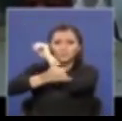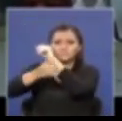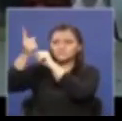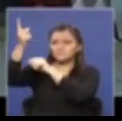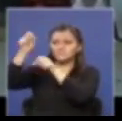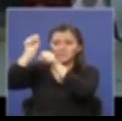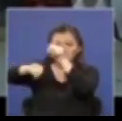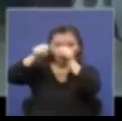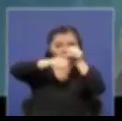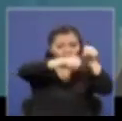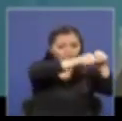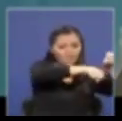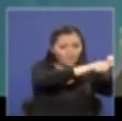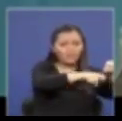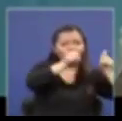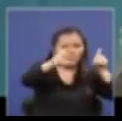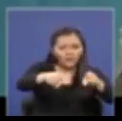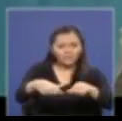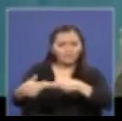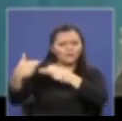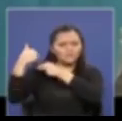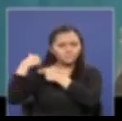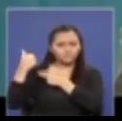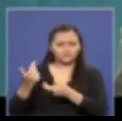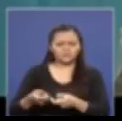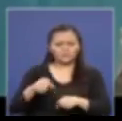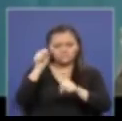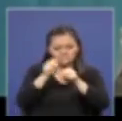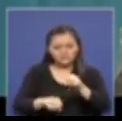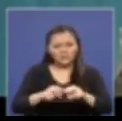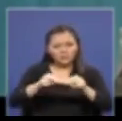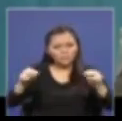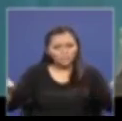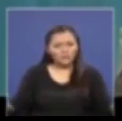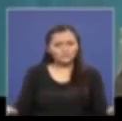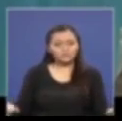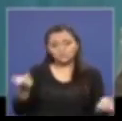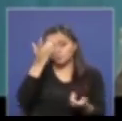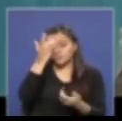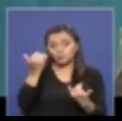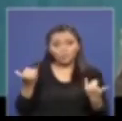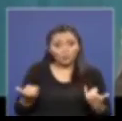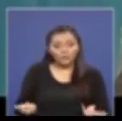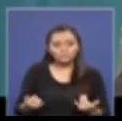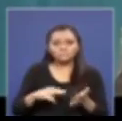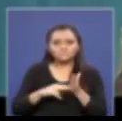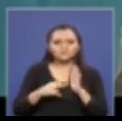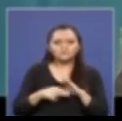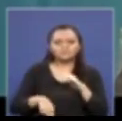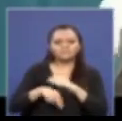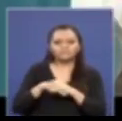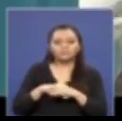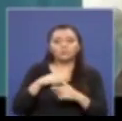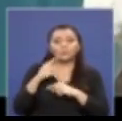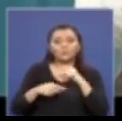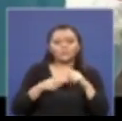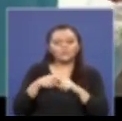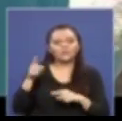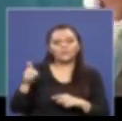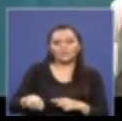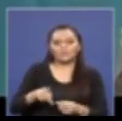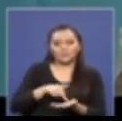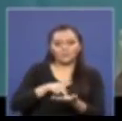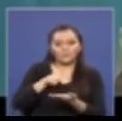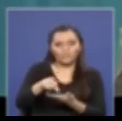hace. Esta agresión contra la naturaleza se verá grandemente limitada, porque van a tener que